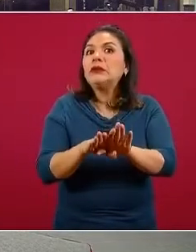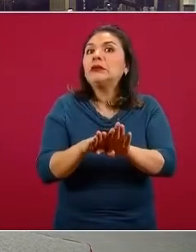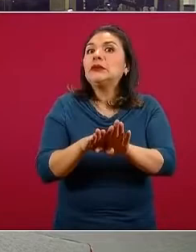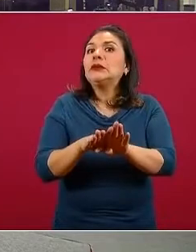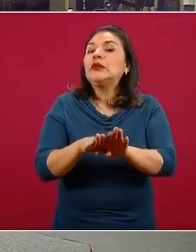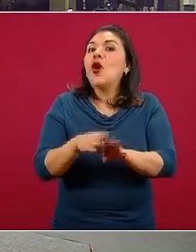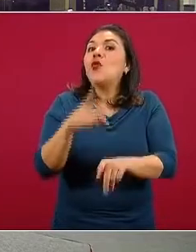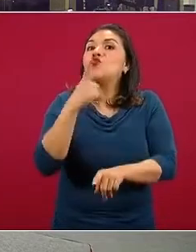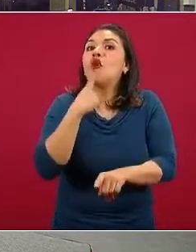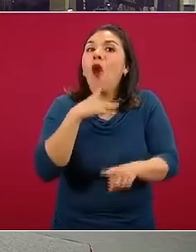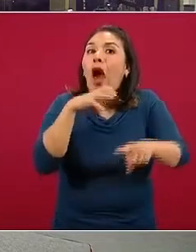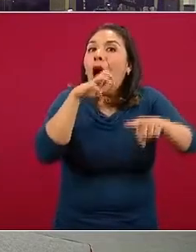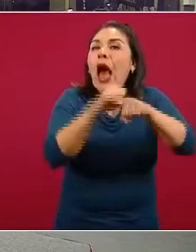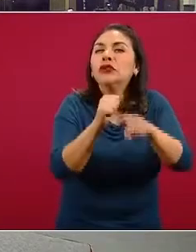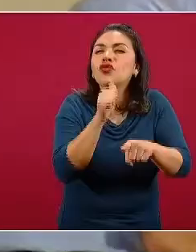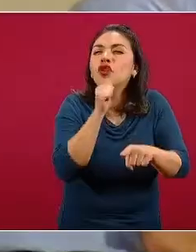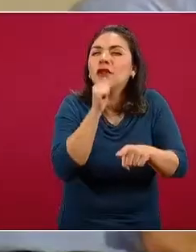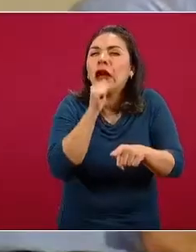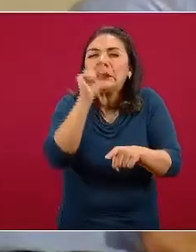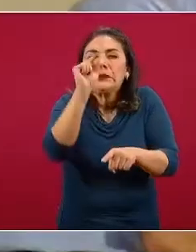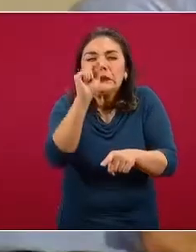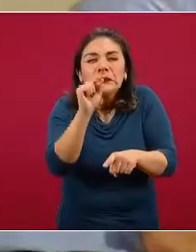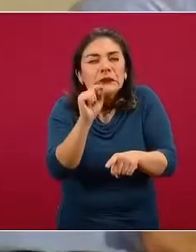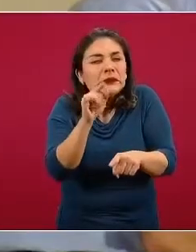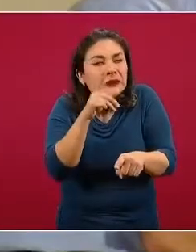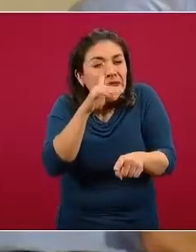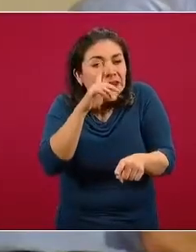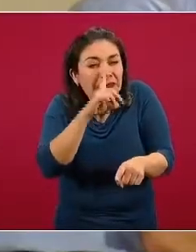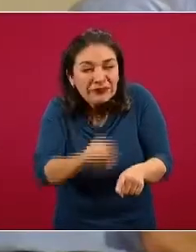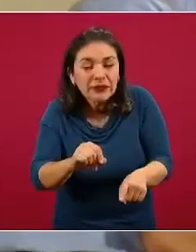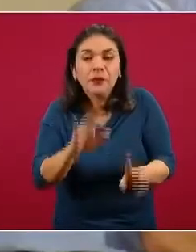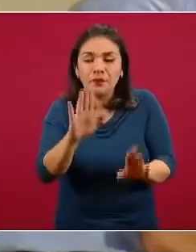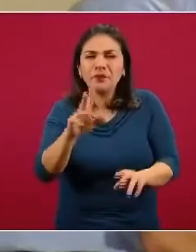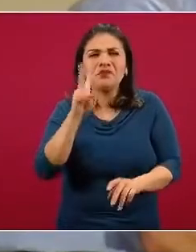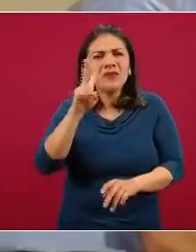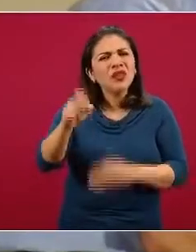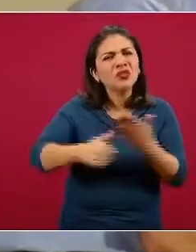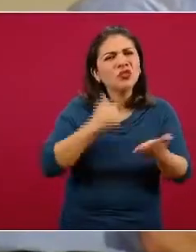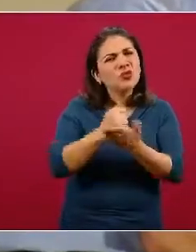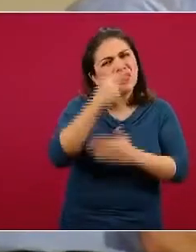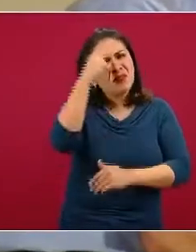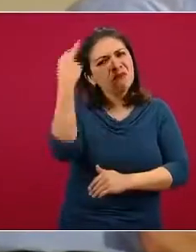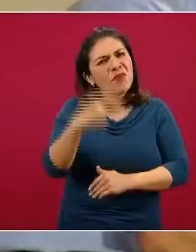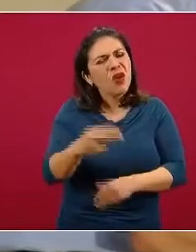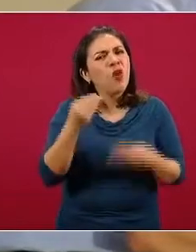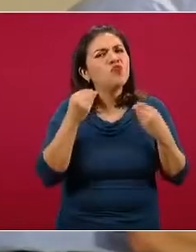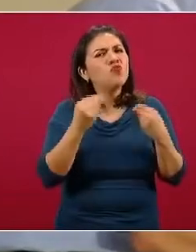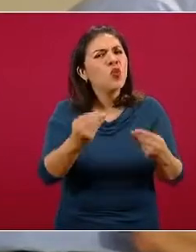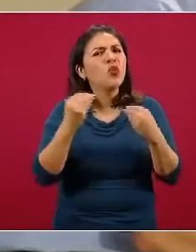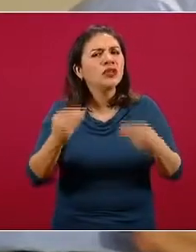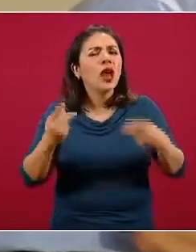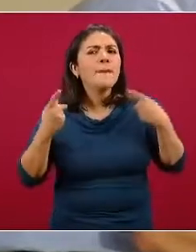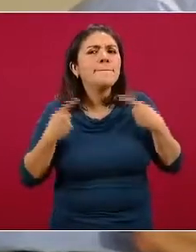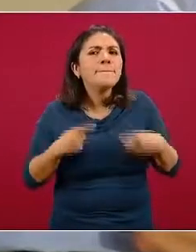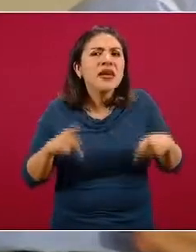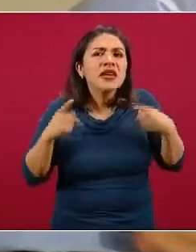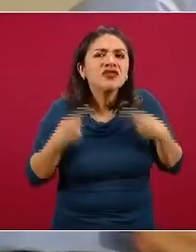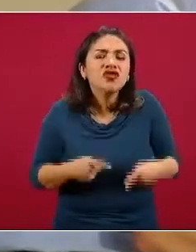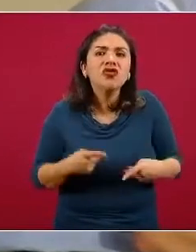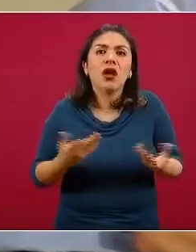rojo, pero aquí lo que llama la atención es la Ciudad de México, por la población y por la cantidad